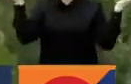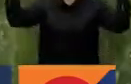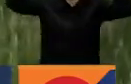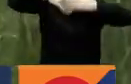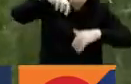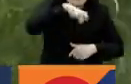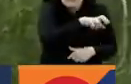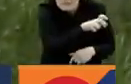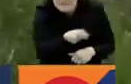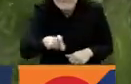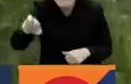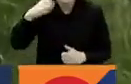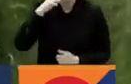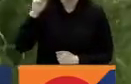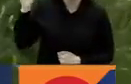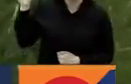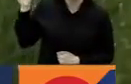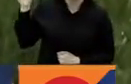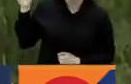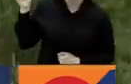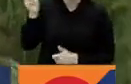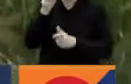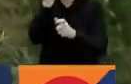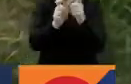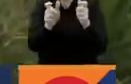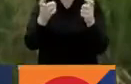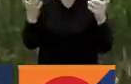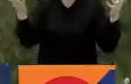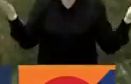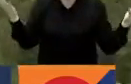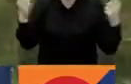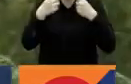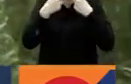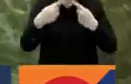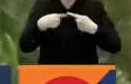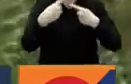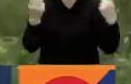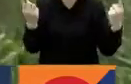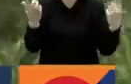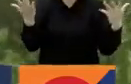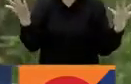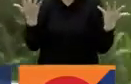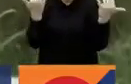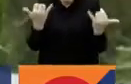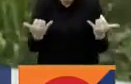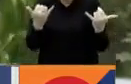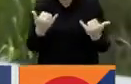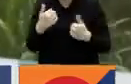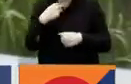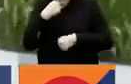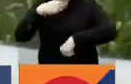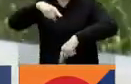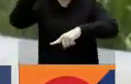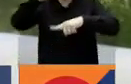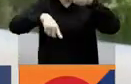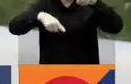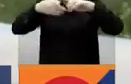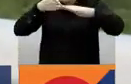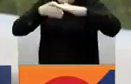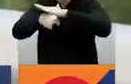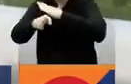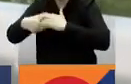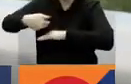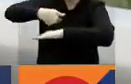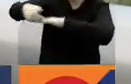por donde ustedes están observando. Varias personas han manifestado que no los han dejado ingresar y que lo que les están